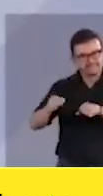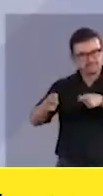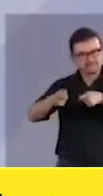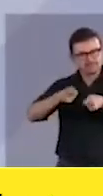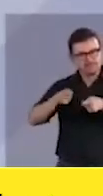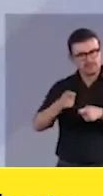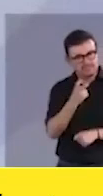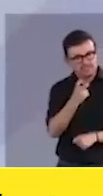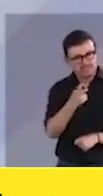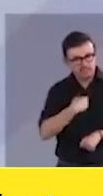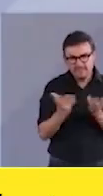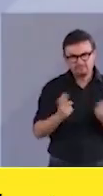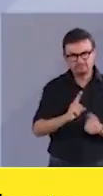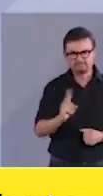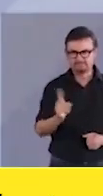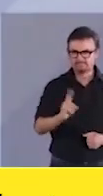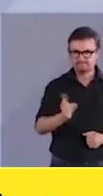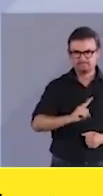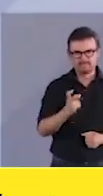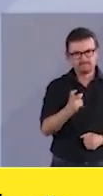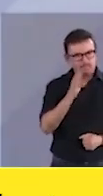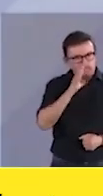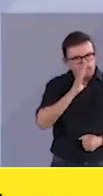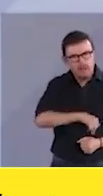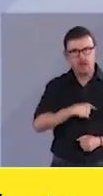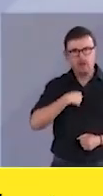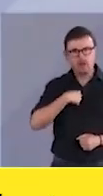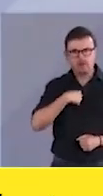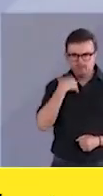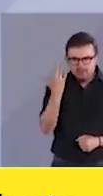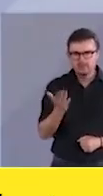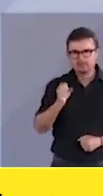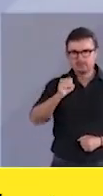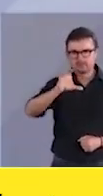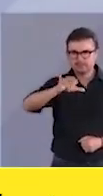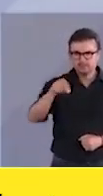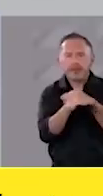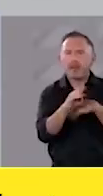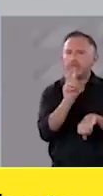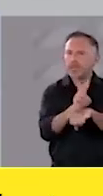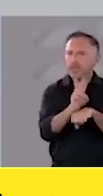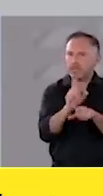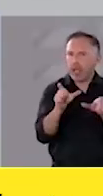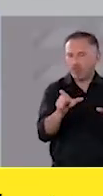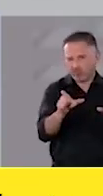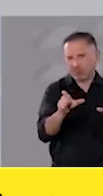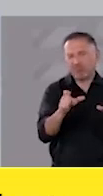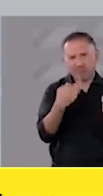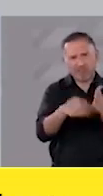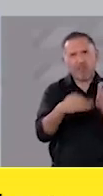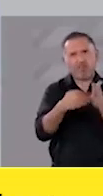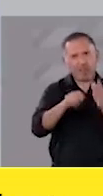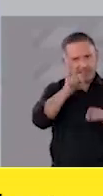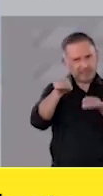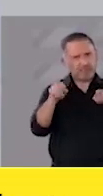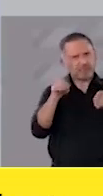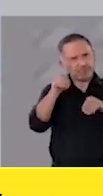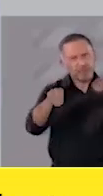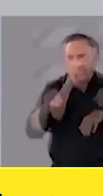memes fueran la comidilla, especialmente en las redes sociales. Así que un tercer debate que dejó a deber a los, por